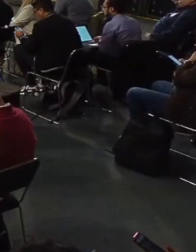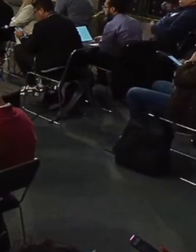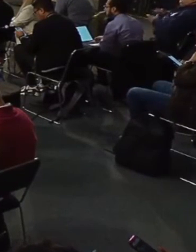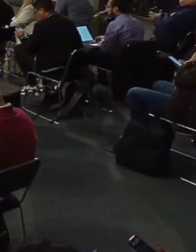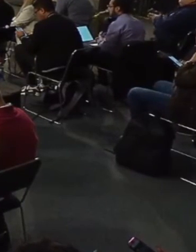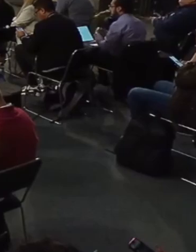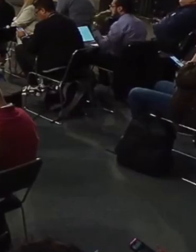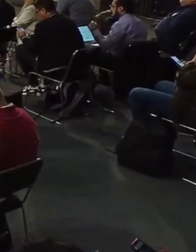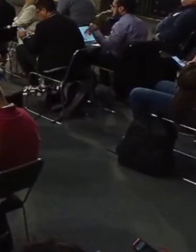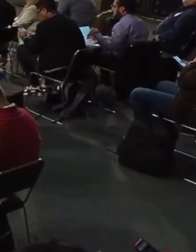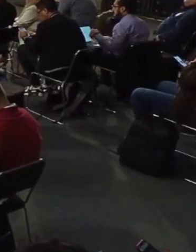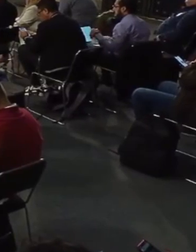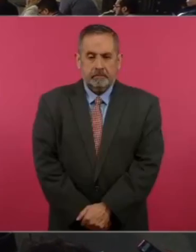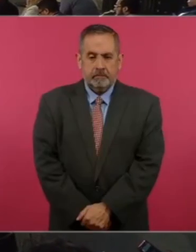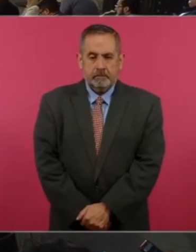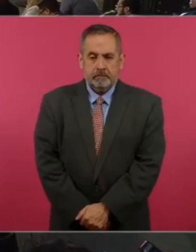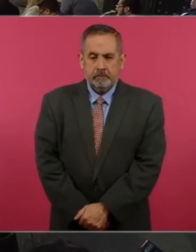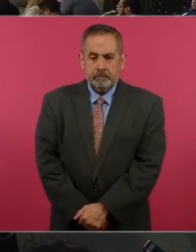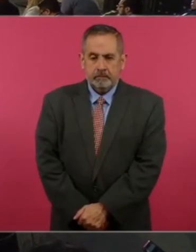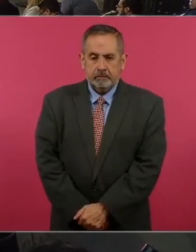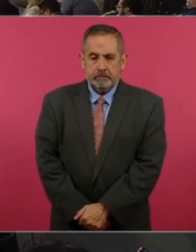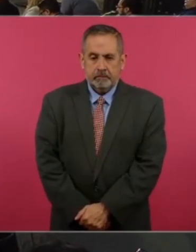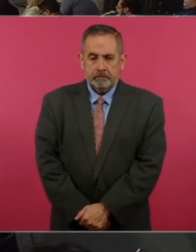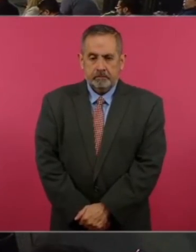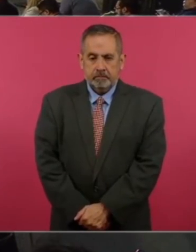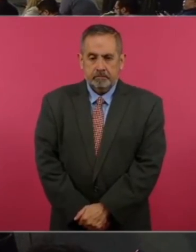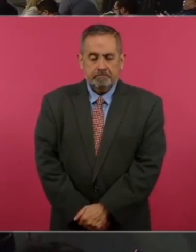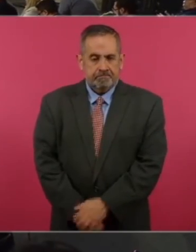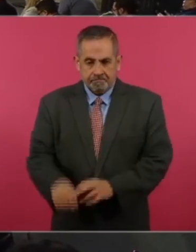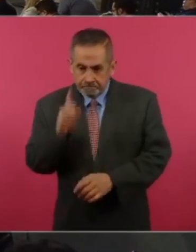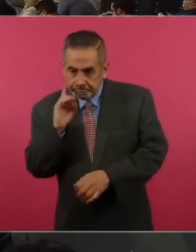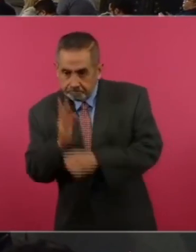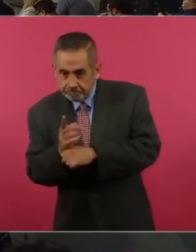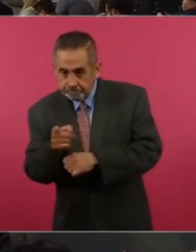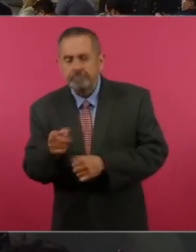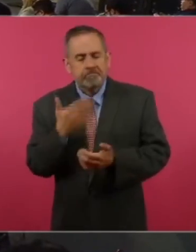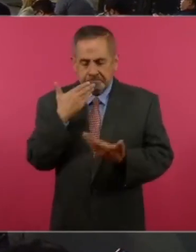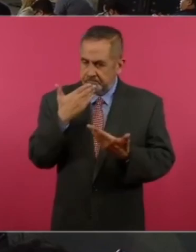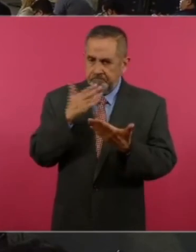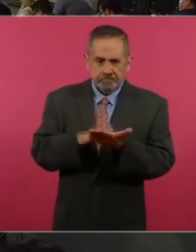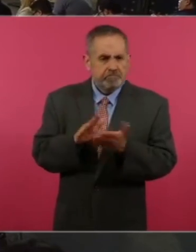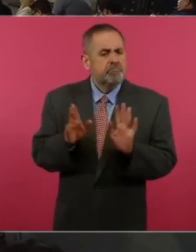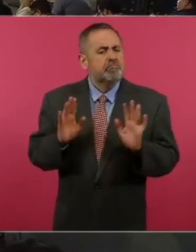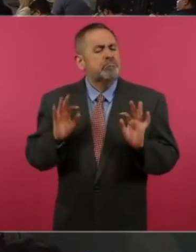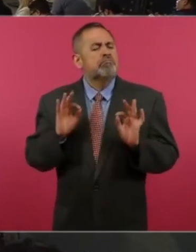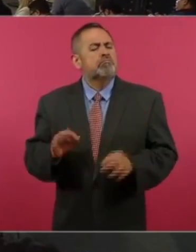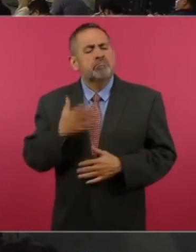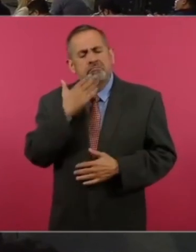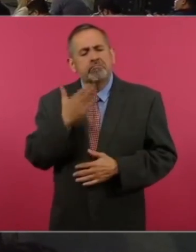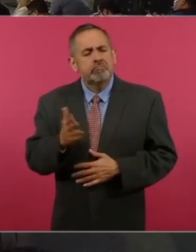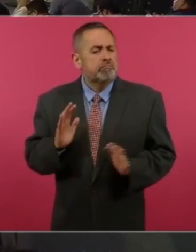por lo que ya percibiste, que a mí me da mucho gusto también, pero lo atribuyo, mire, este fue